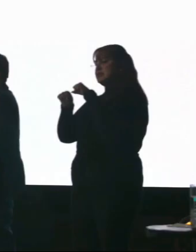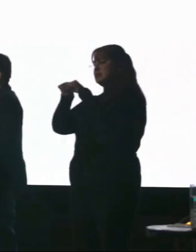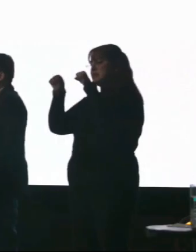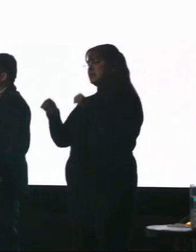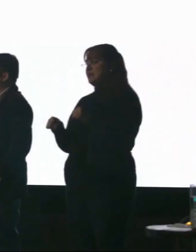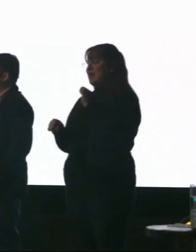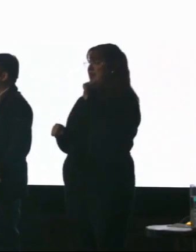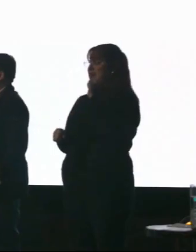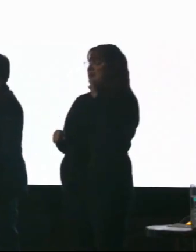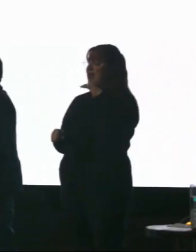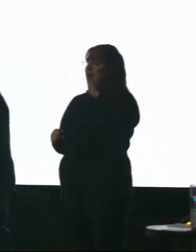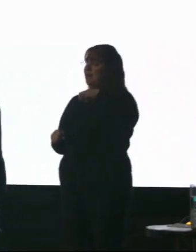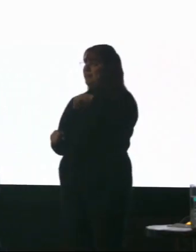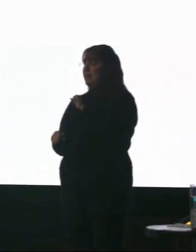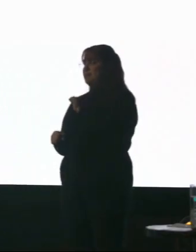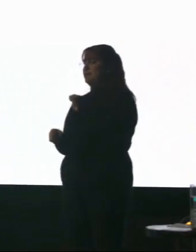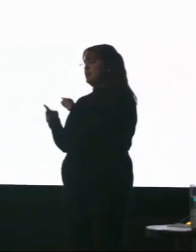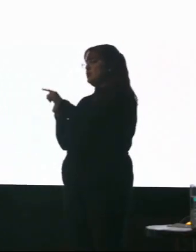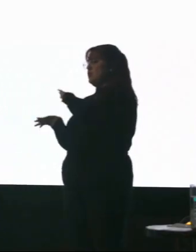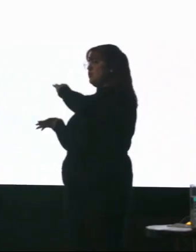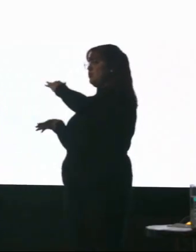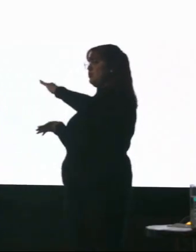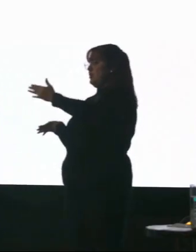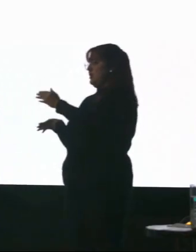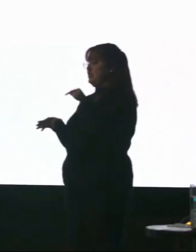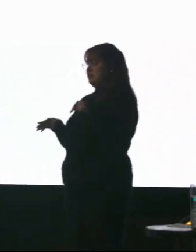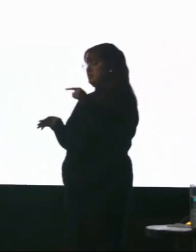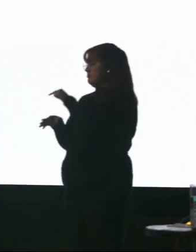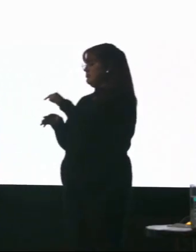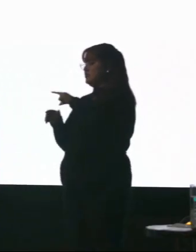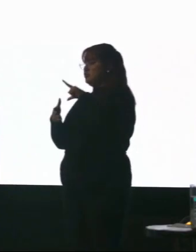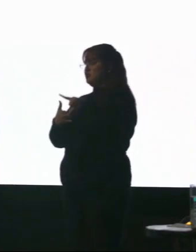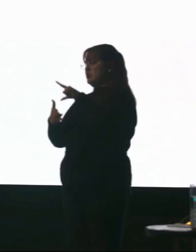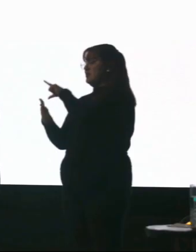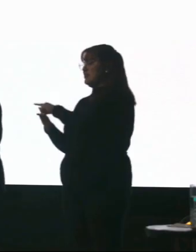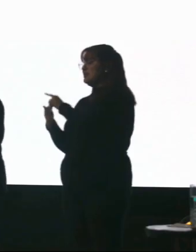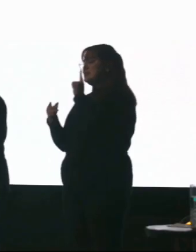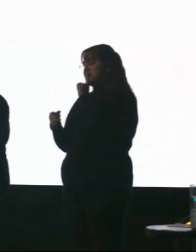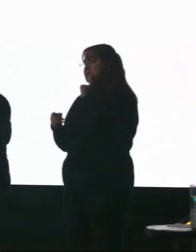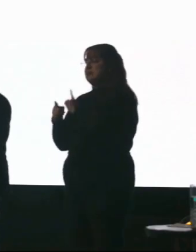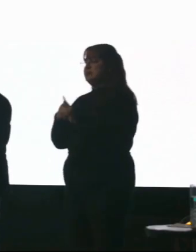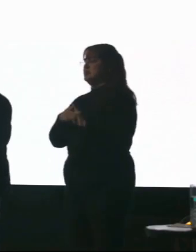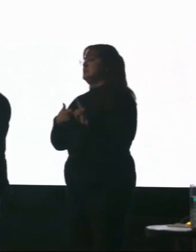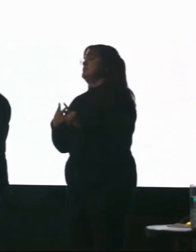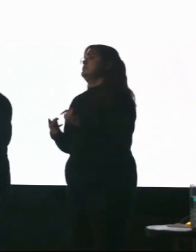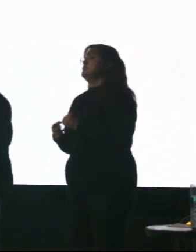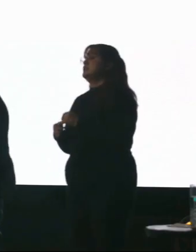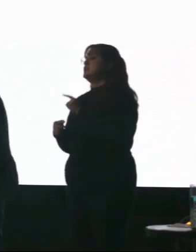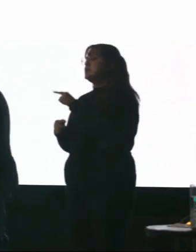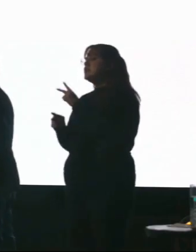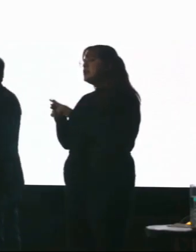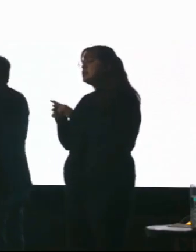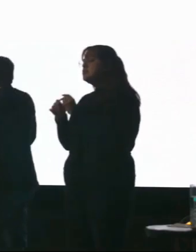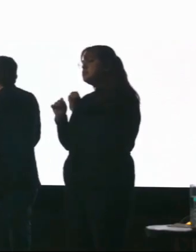Atacama y otro al sistema de falla de la cordillera de Domeico. Dos zonas donde hoy día tenemos los grandes yacimientos y están controlando de